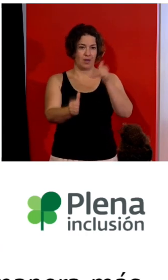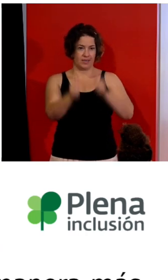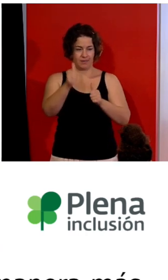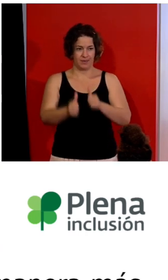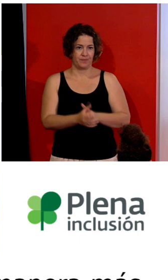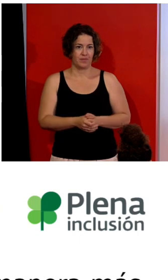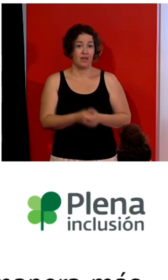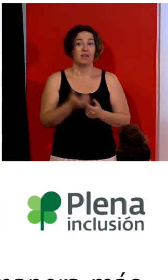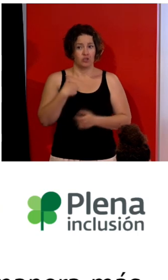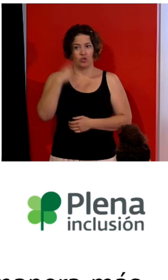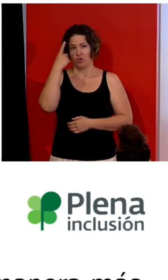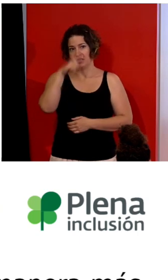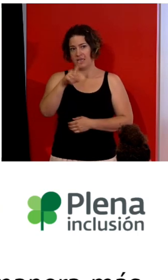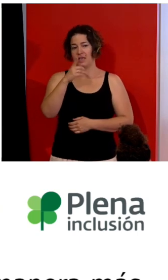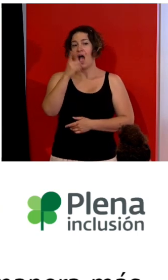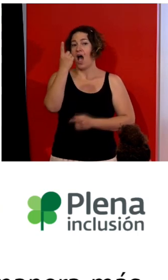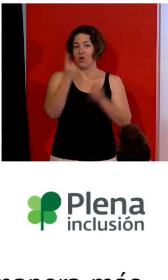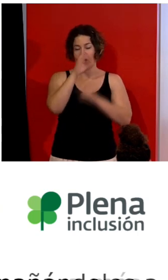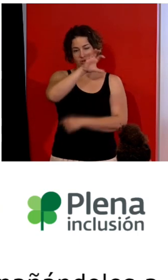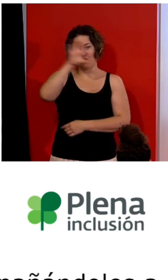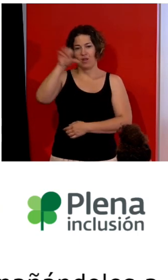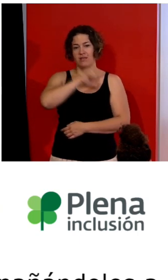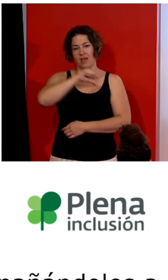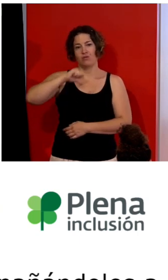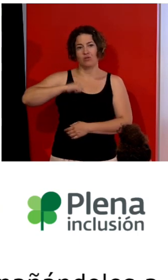examen, ¿no? Que me consta que desde algunas comunidades autónomas